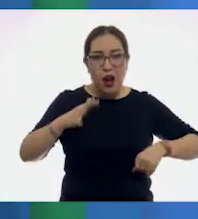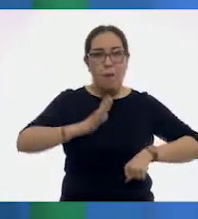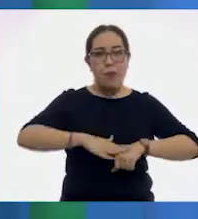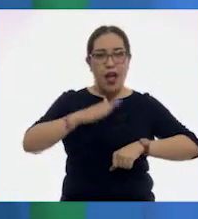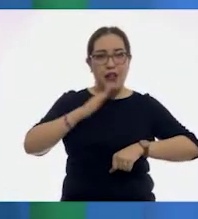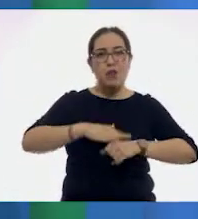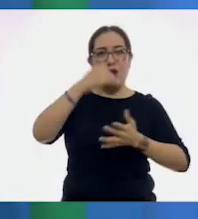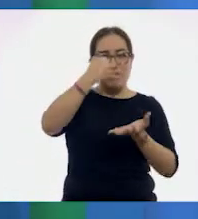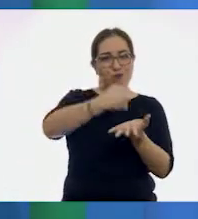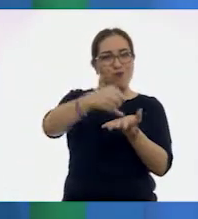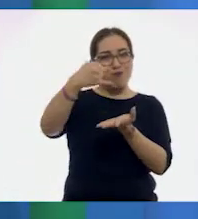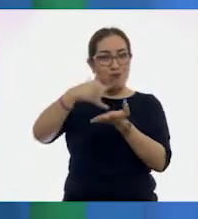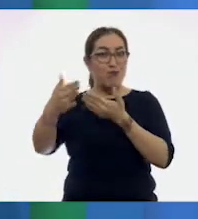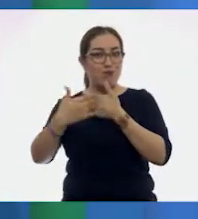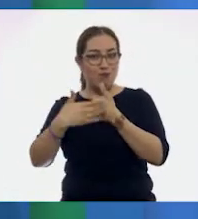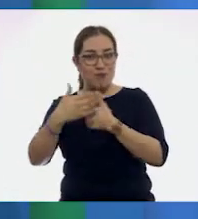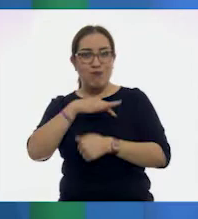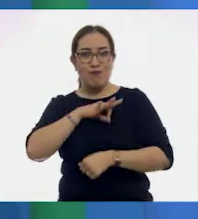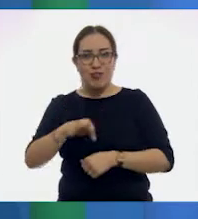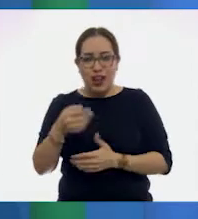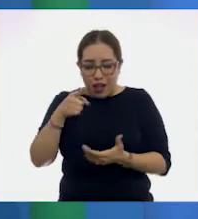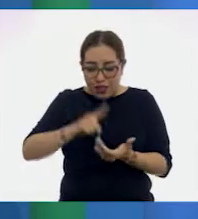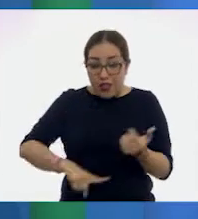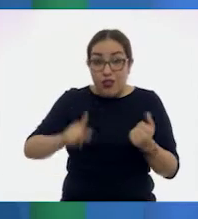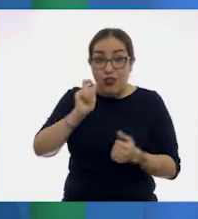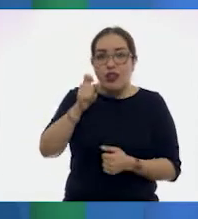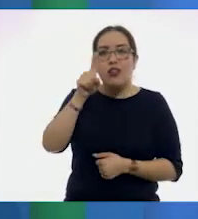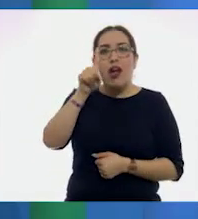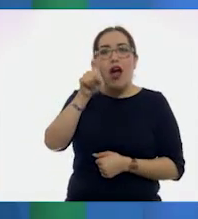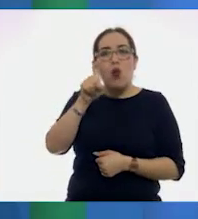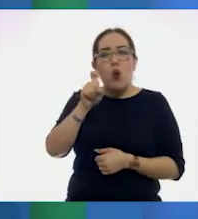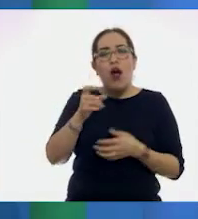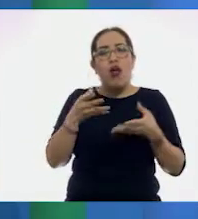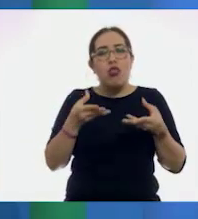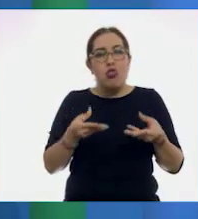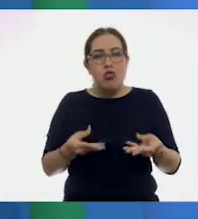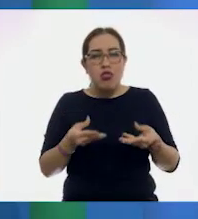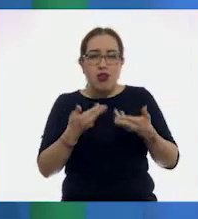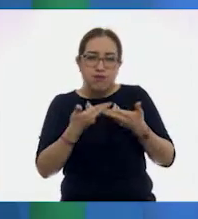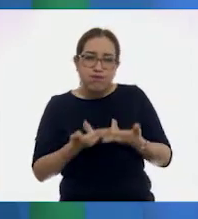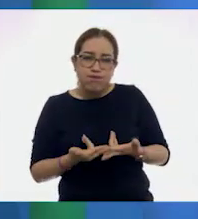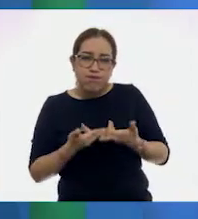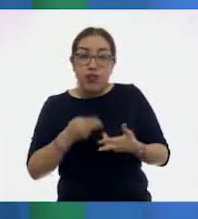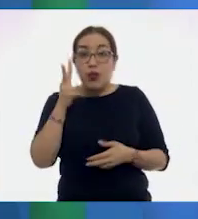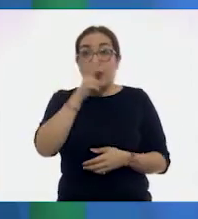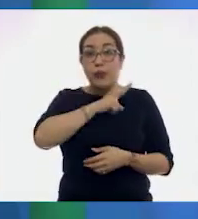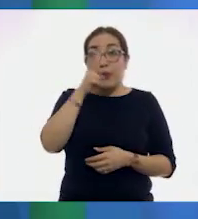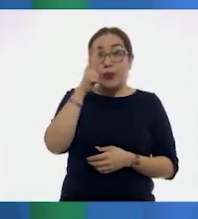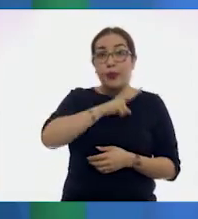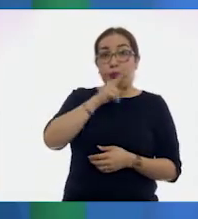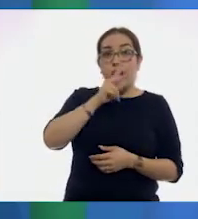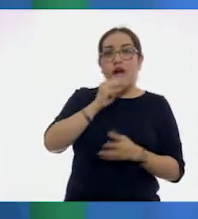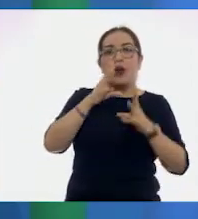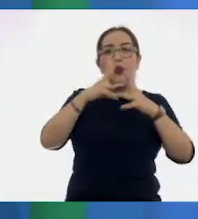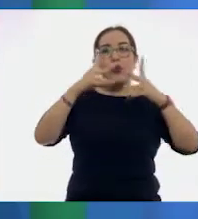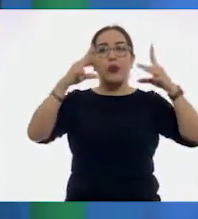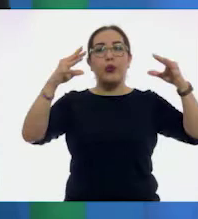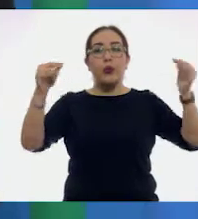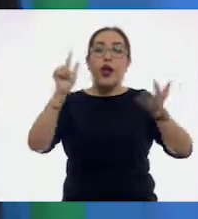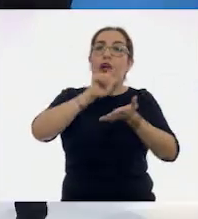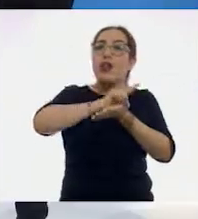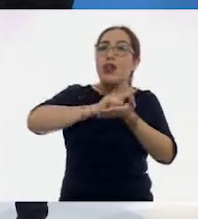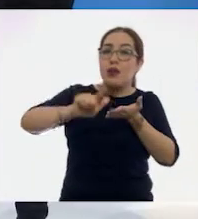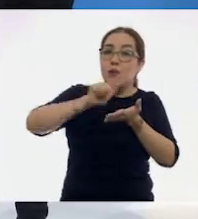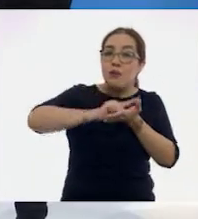fértil, que retenga más agua, que el aire sea más limpio y que haya más plantas y